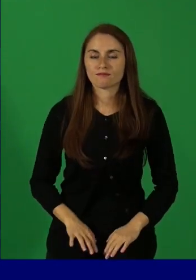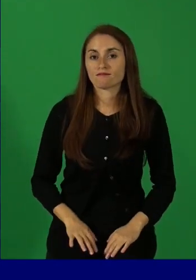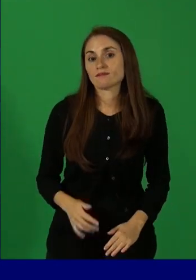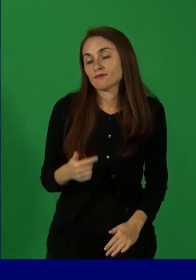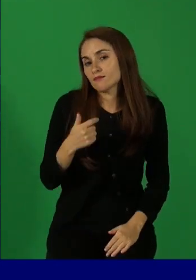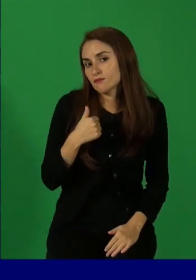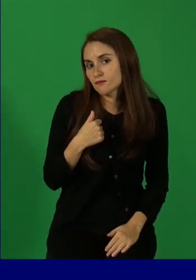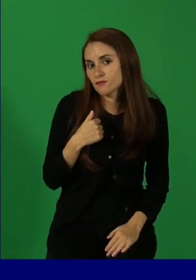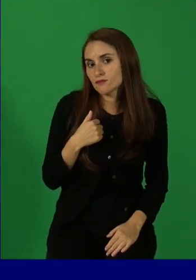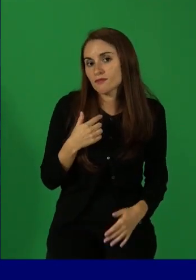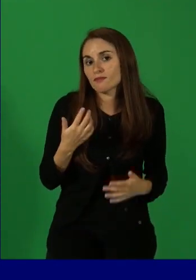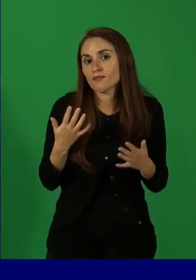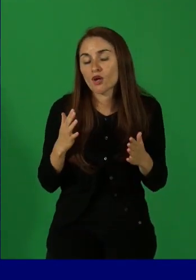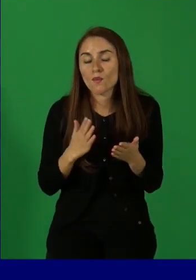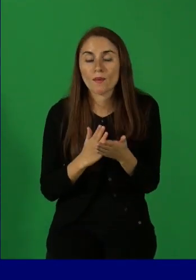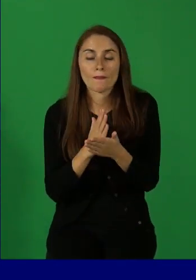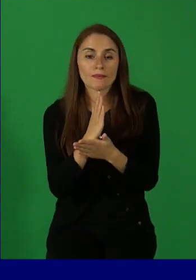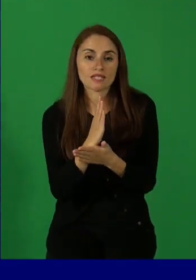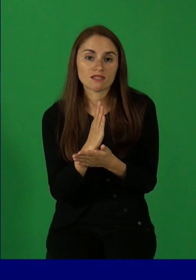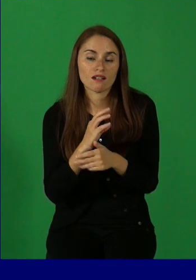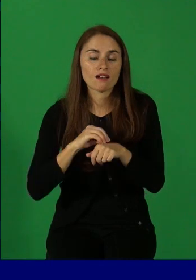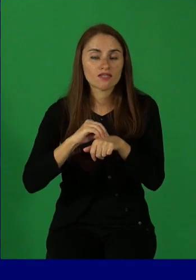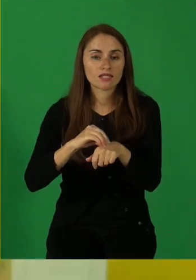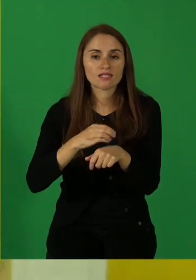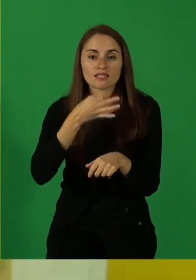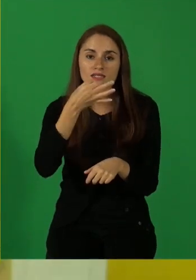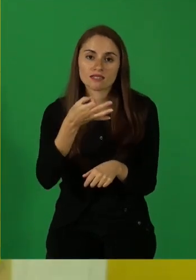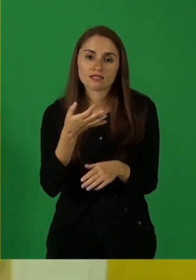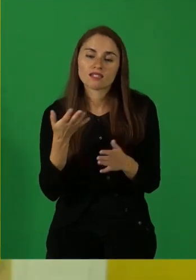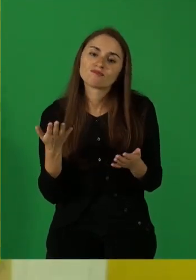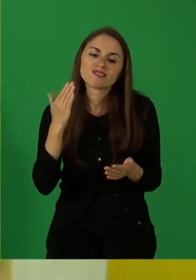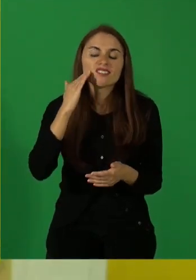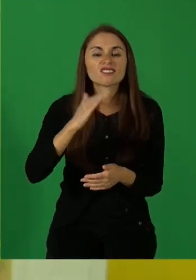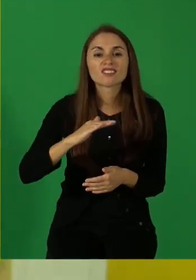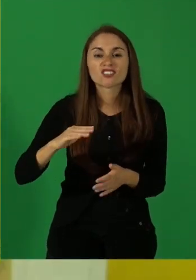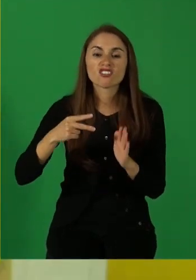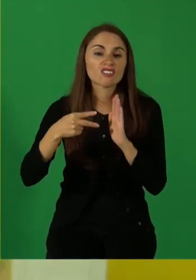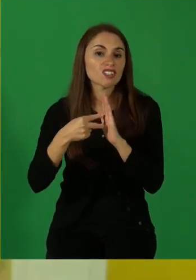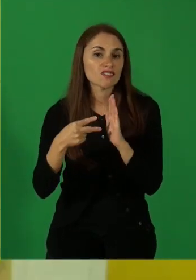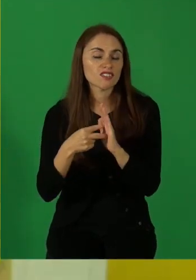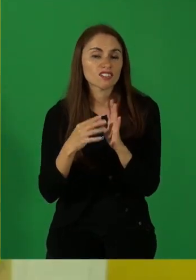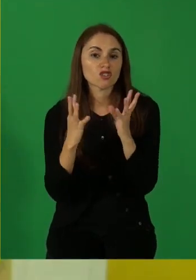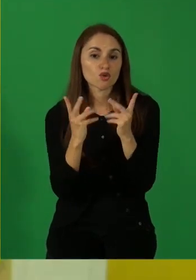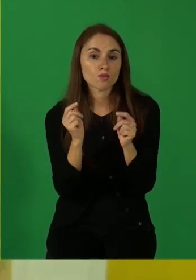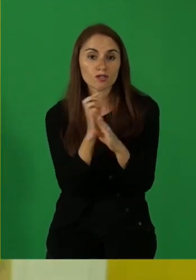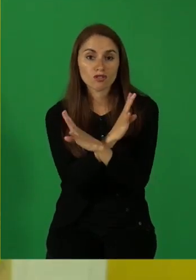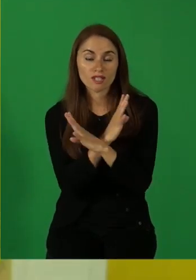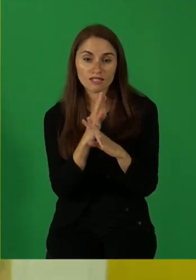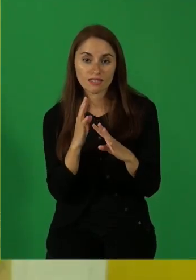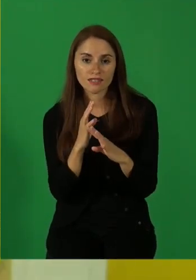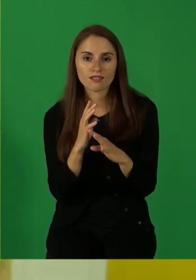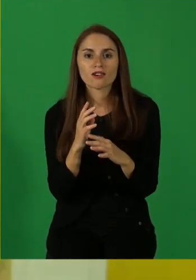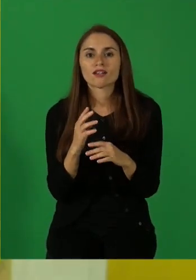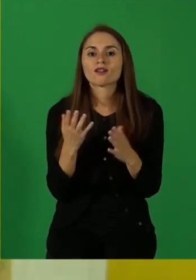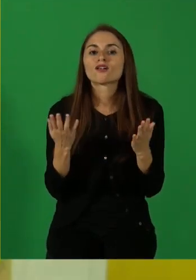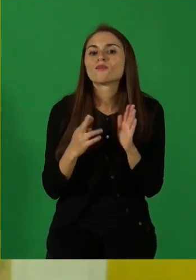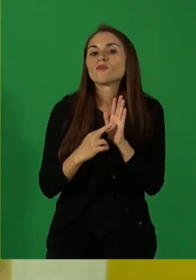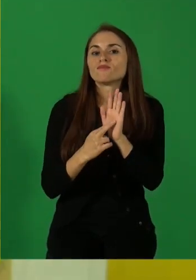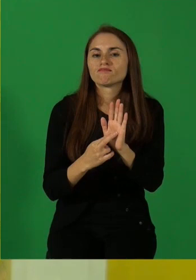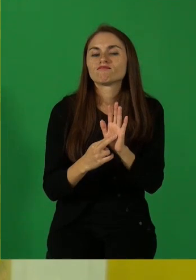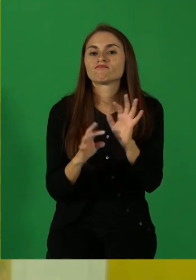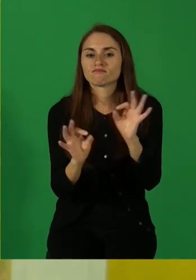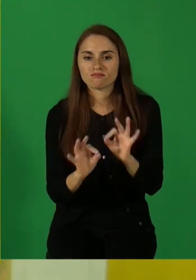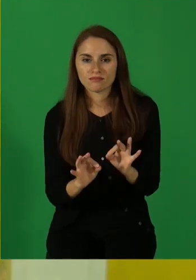yo podría haber empezado mi clase y te hubiera dicho, ¿saben qué, niños? Dividir números enteros requiere esto. Pero la